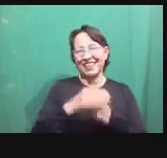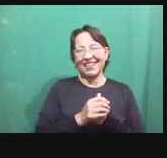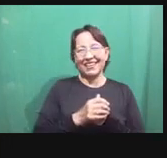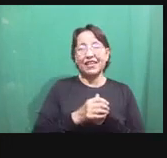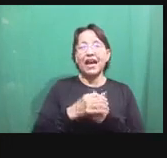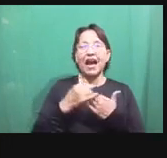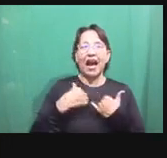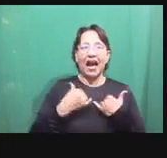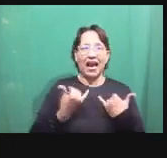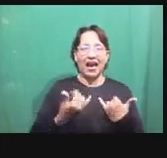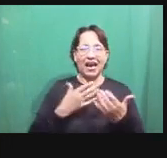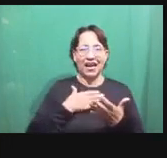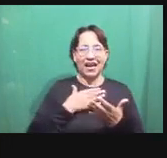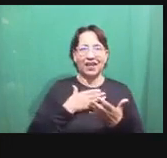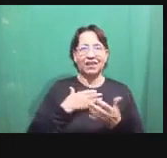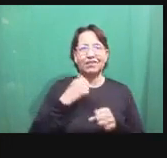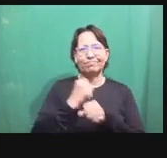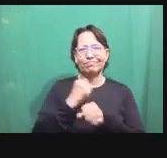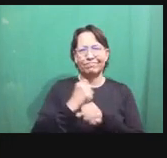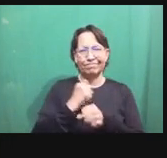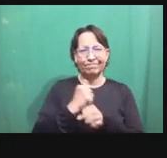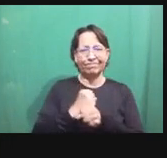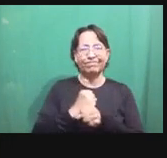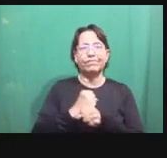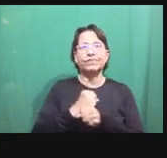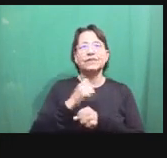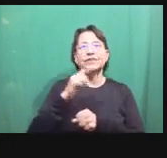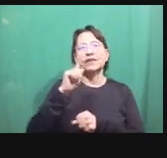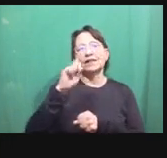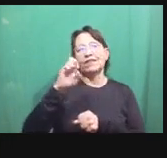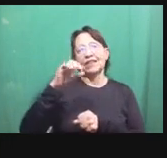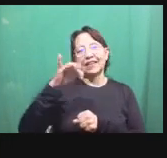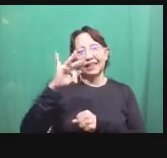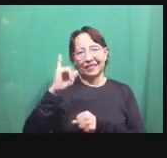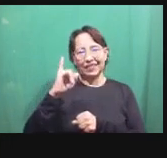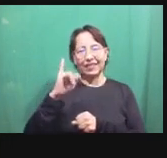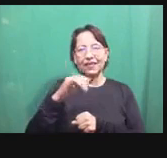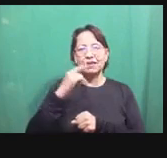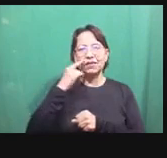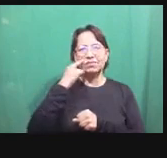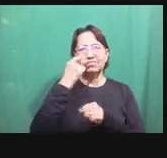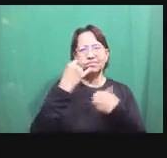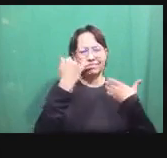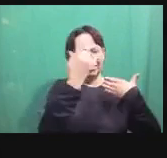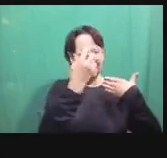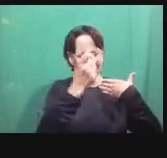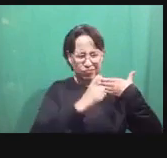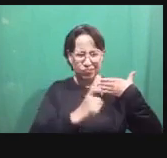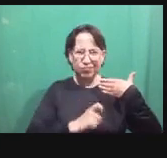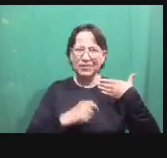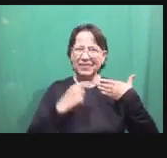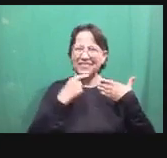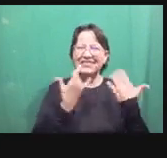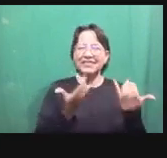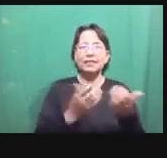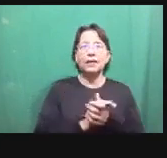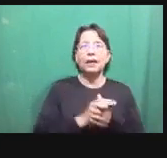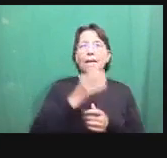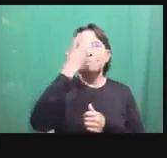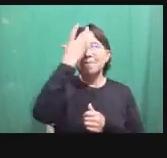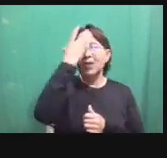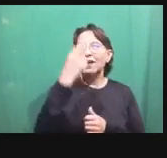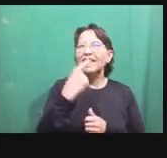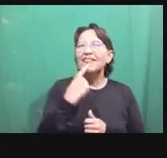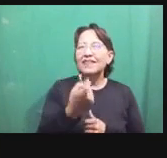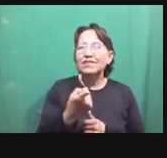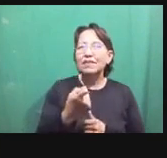tengo el trabajo duro de definir qué es graffiti, qué es muralismo, ¿no? La pregunta del millón. ¿Por qué tan complicada? Por